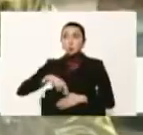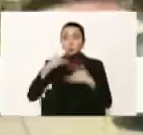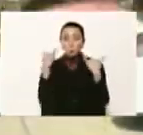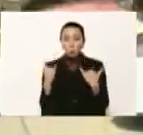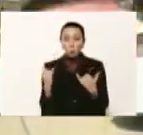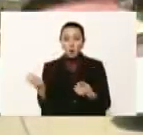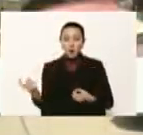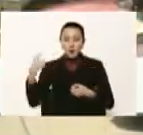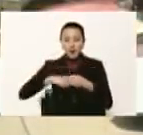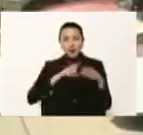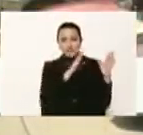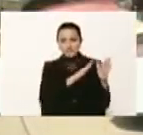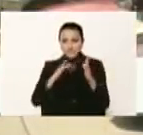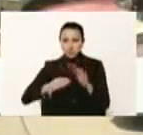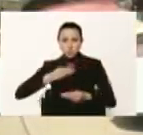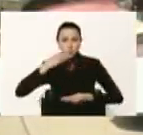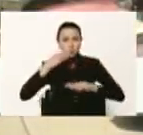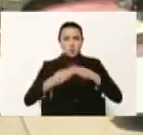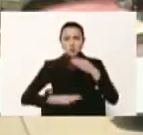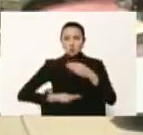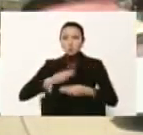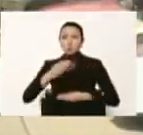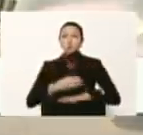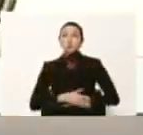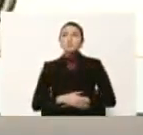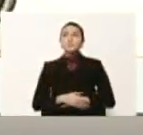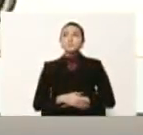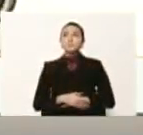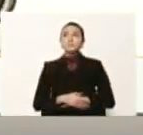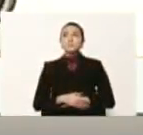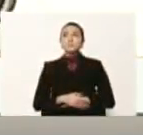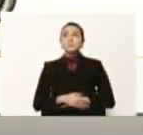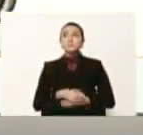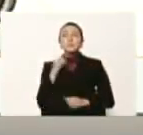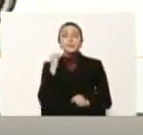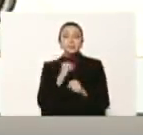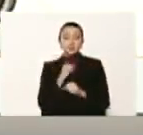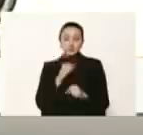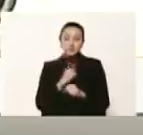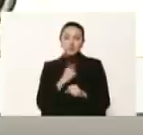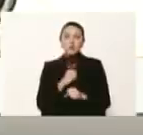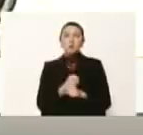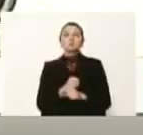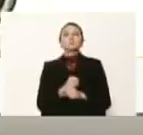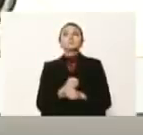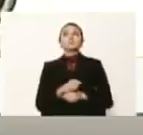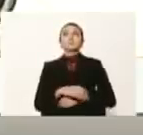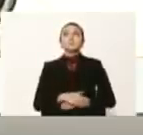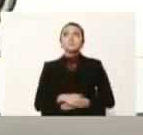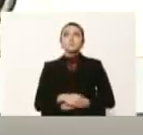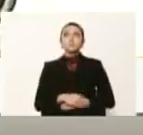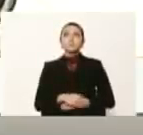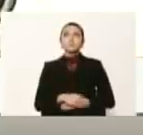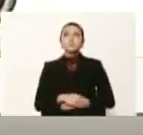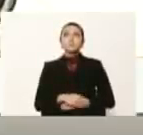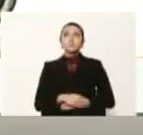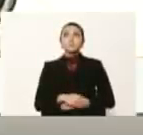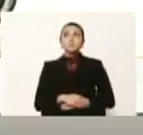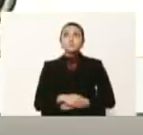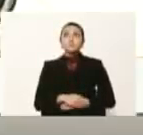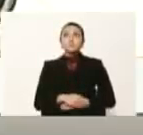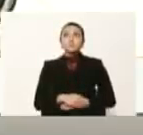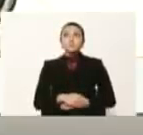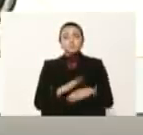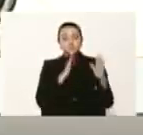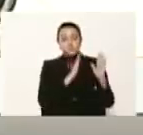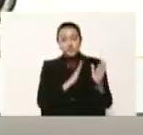fase de ejecución de esta operación. En esa fase